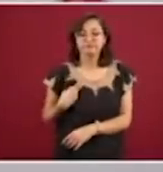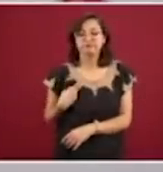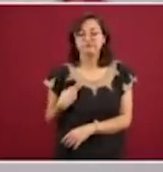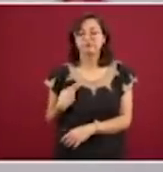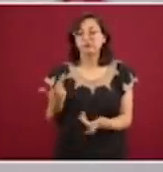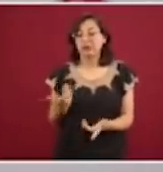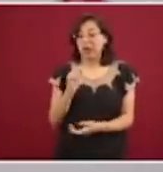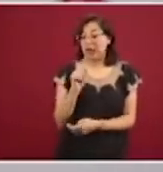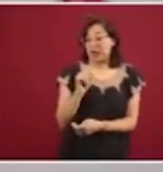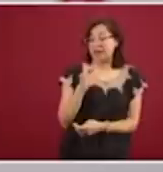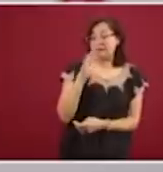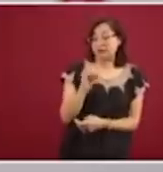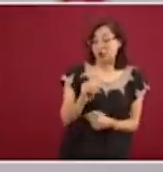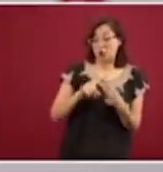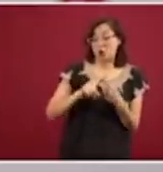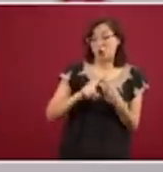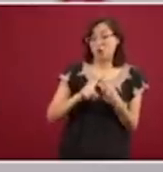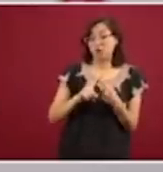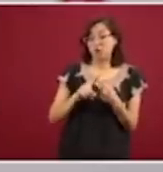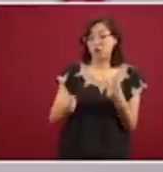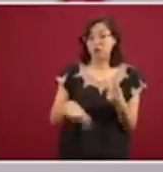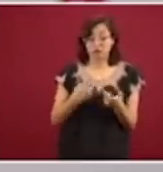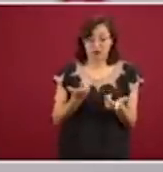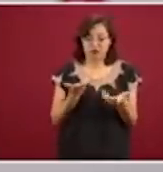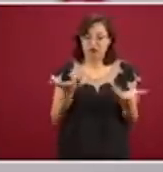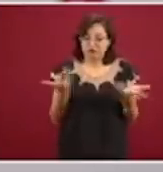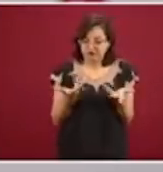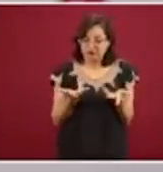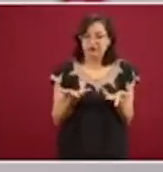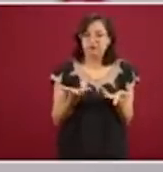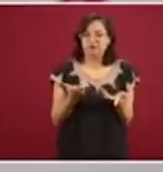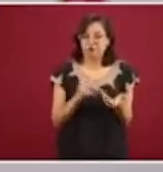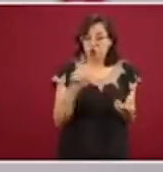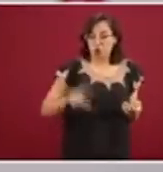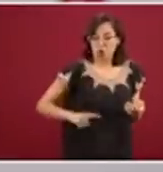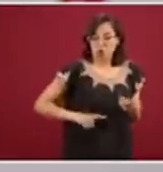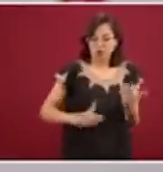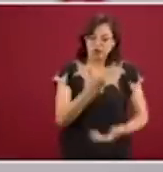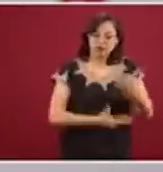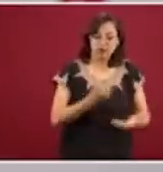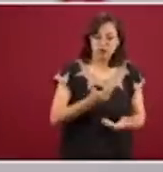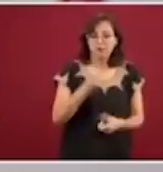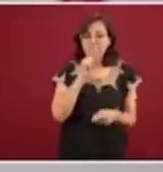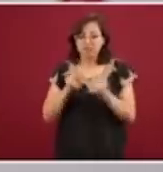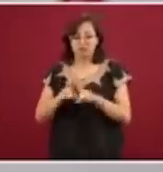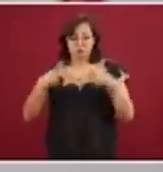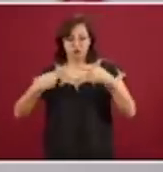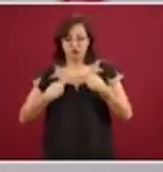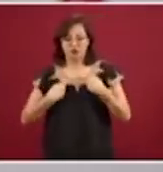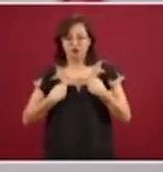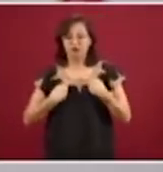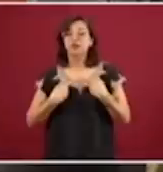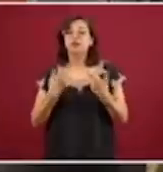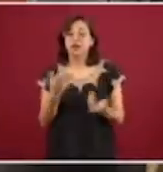convicción ética o un principio ético, tanto en el ejercicio de la función pública como convicciones personales